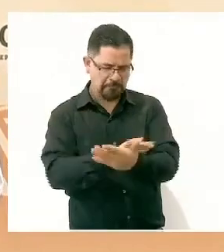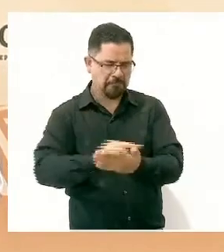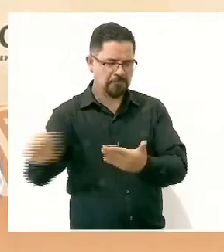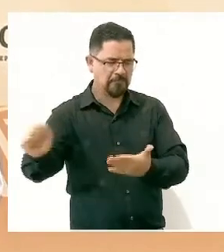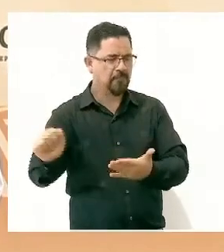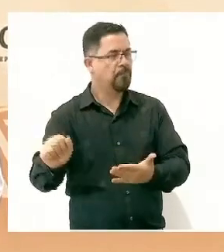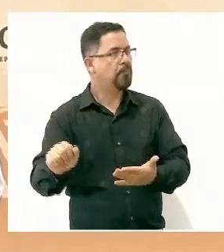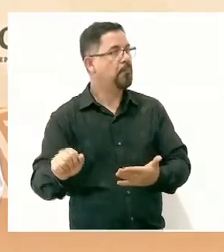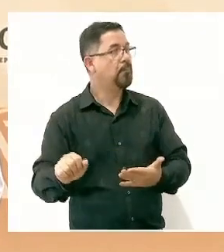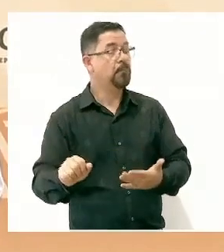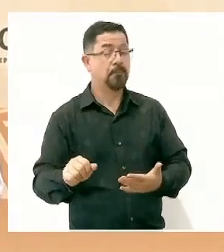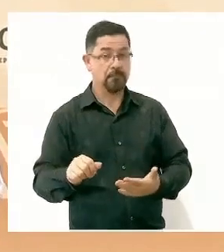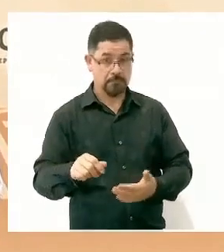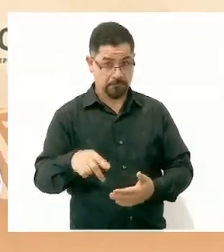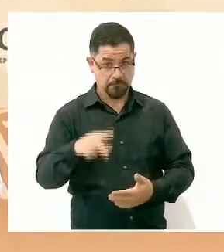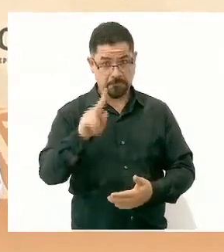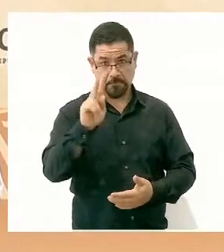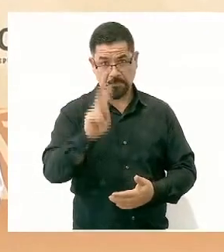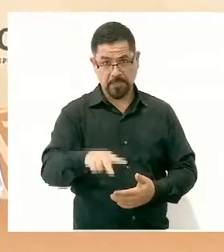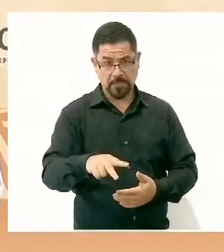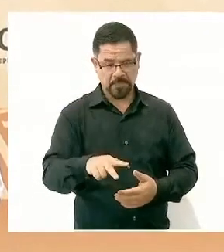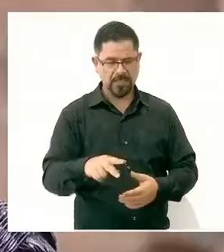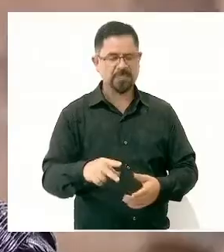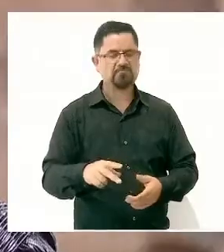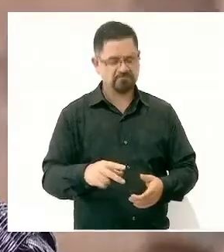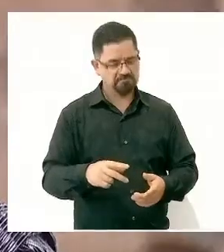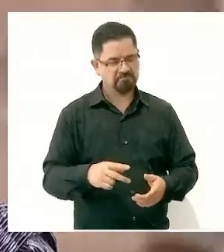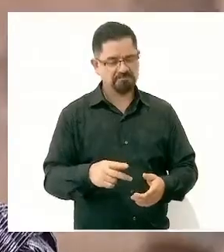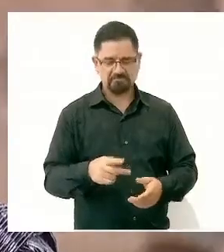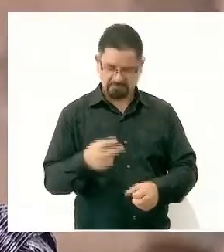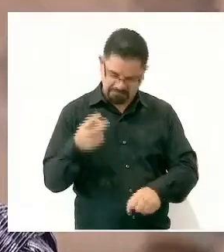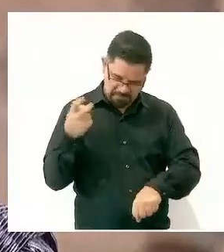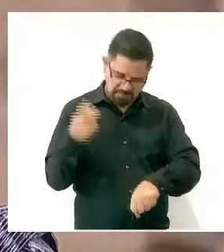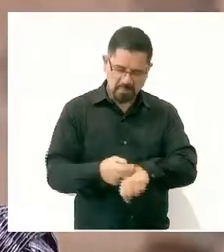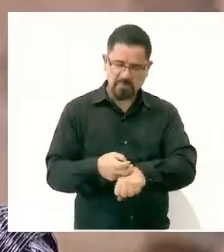represión que se le ha aplicado.